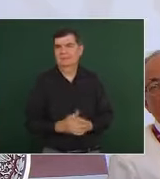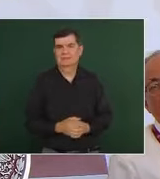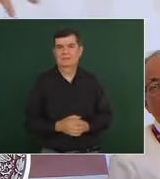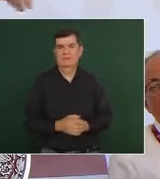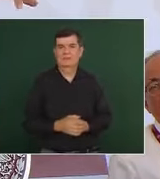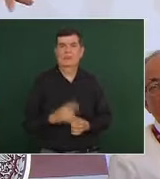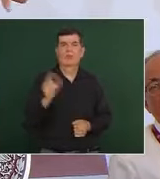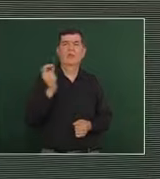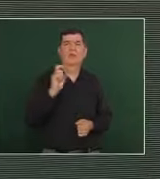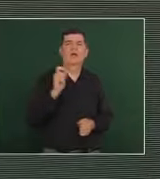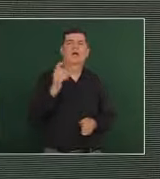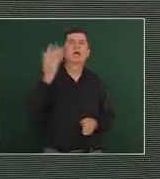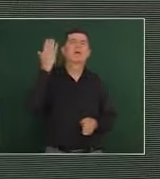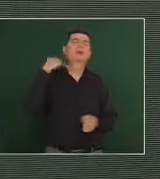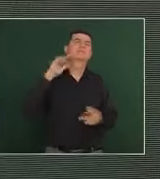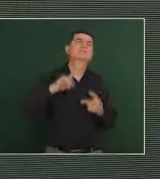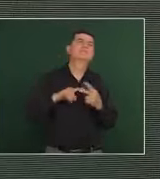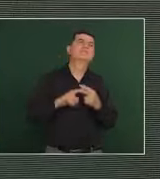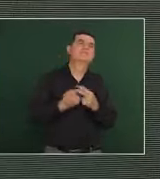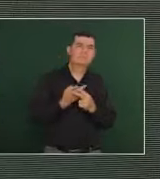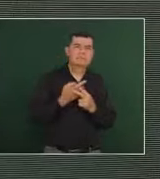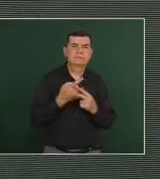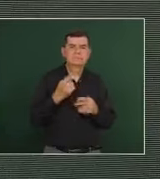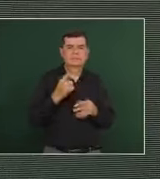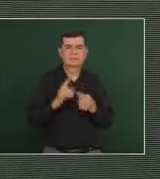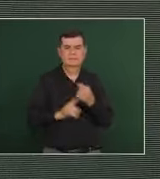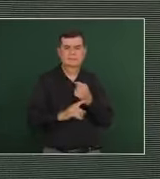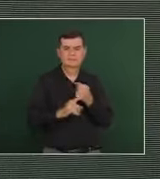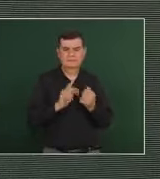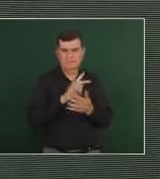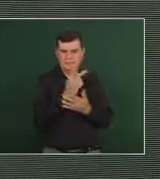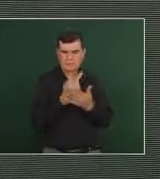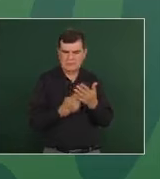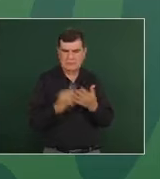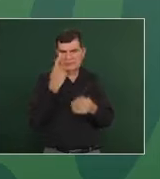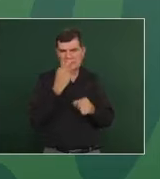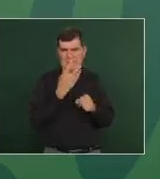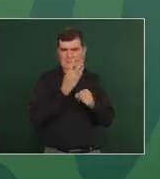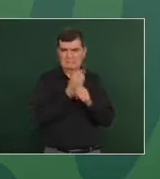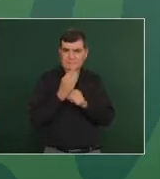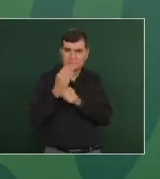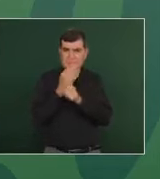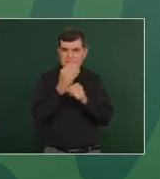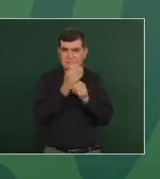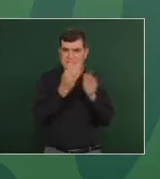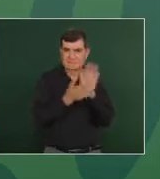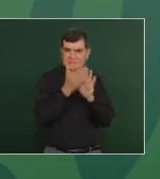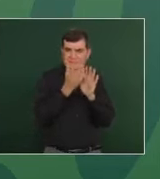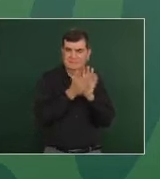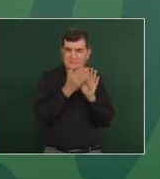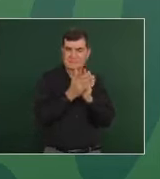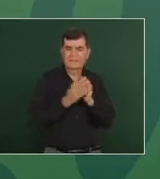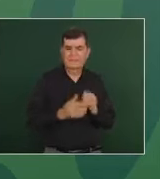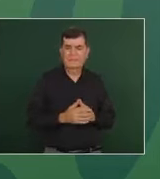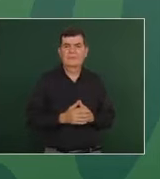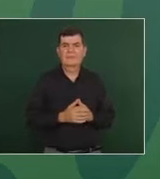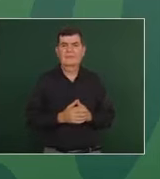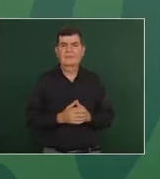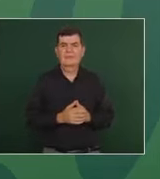cuando empezó el programa de reconstrucción, más bien